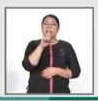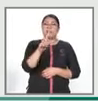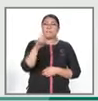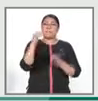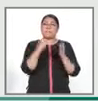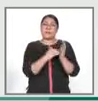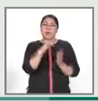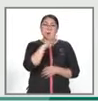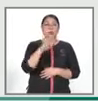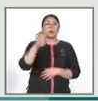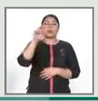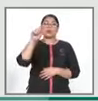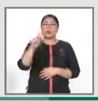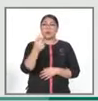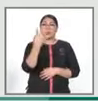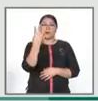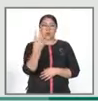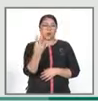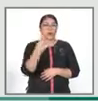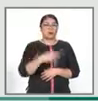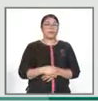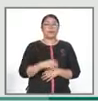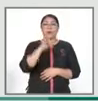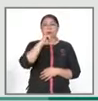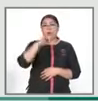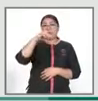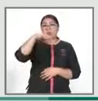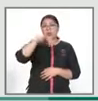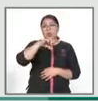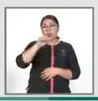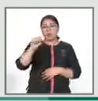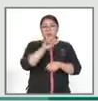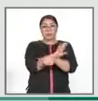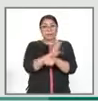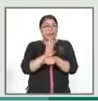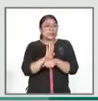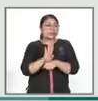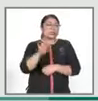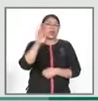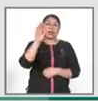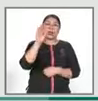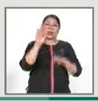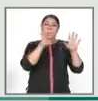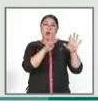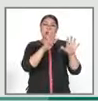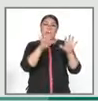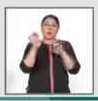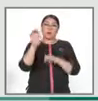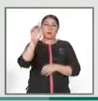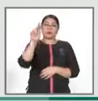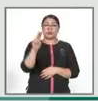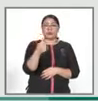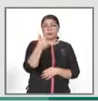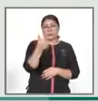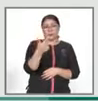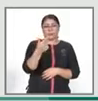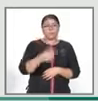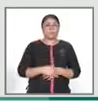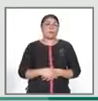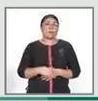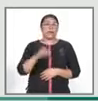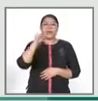a 1424 casos Ims bienestar ha atendido a 987